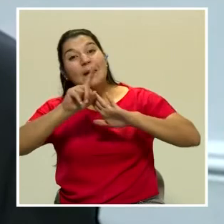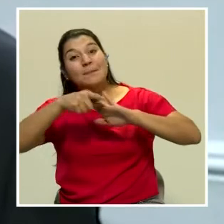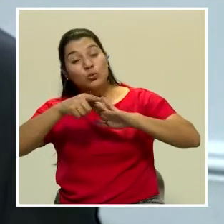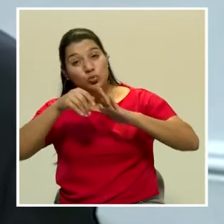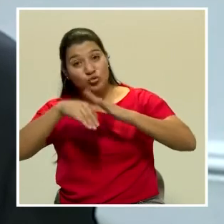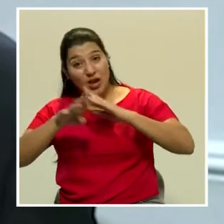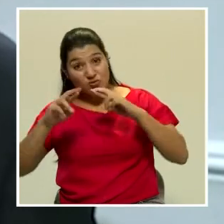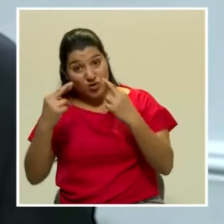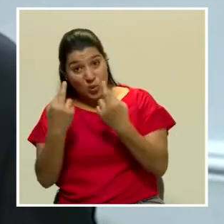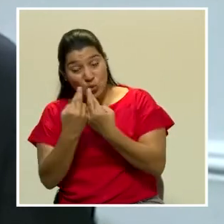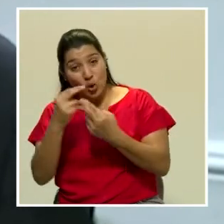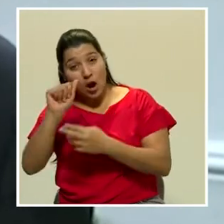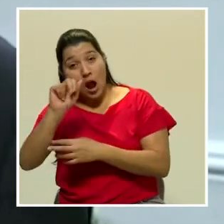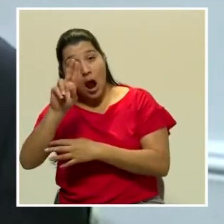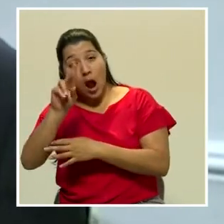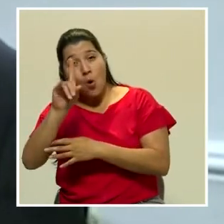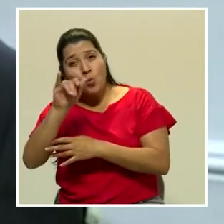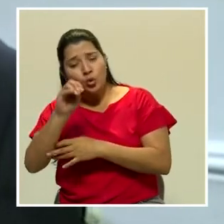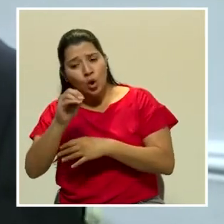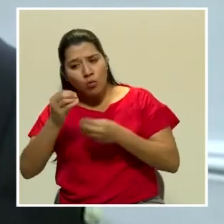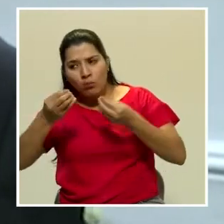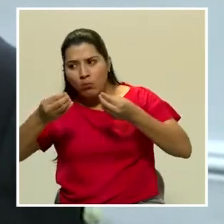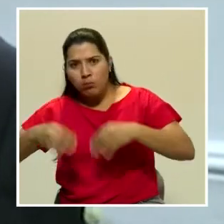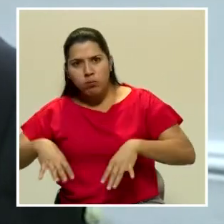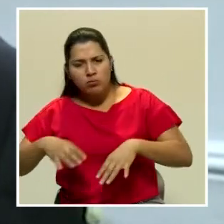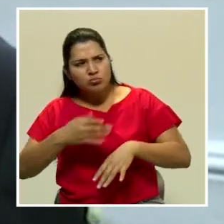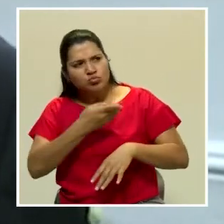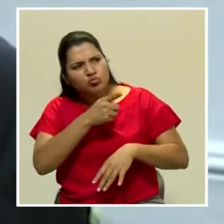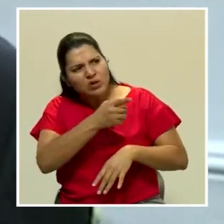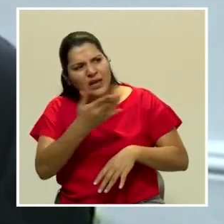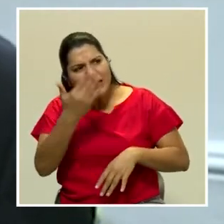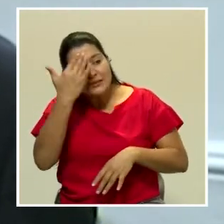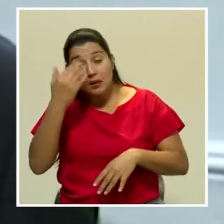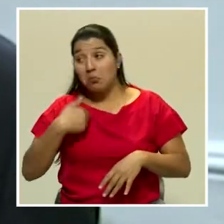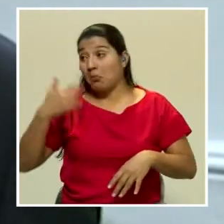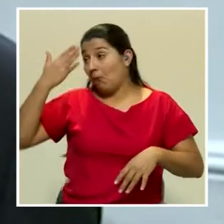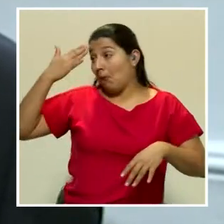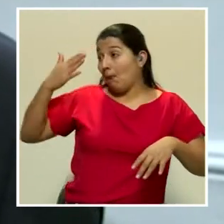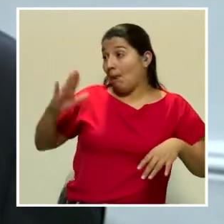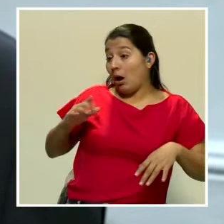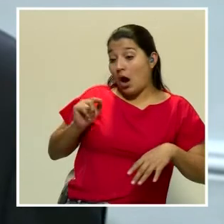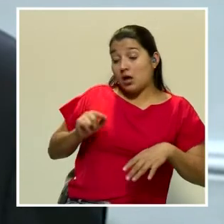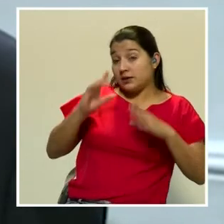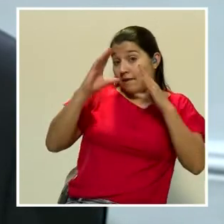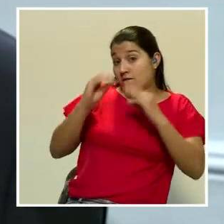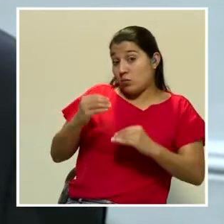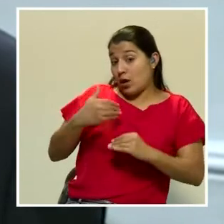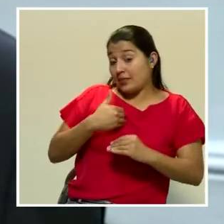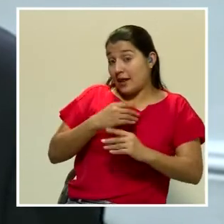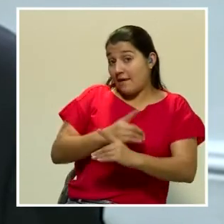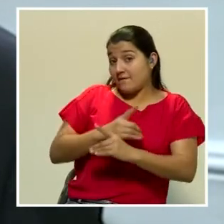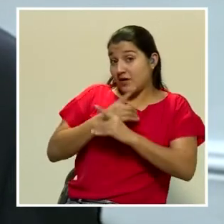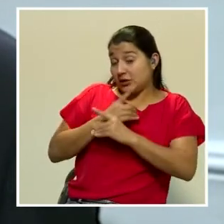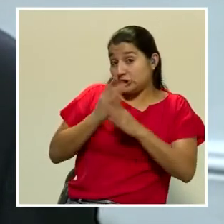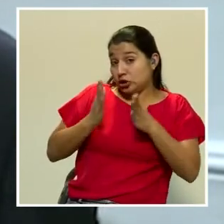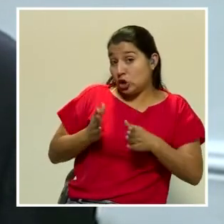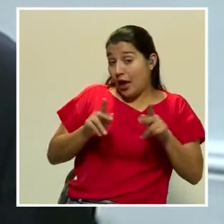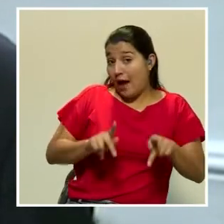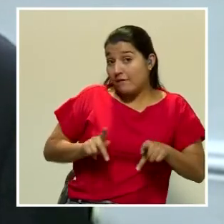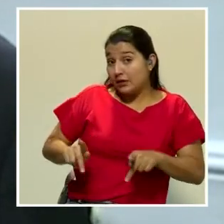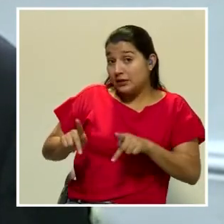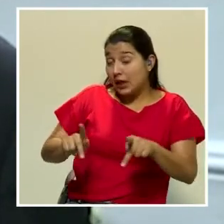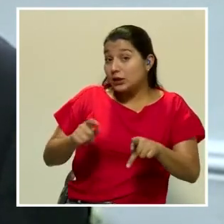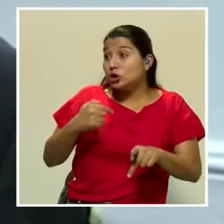eso? No tenemos ninguna información. Eso estaba en manos de la Defensoría de los Habitantes y yo me he